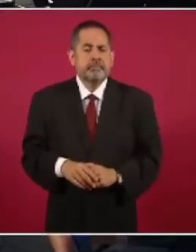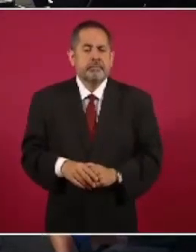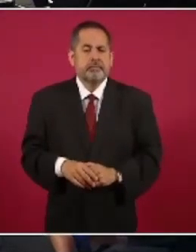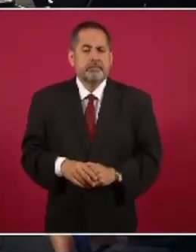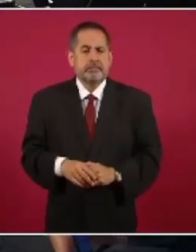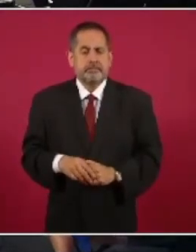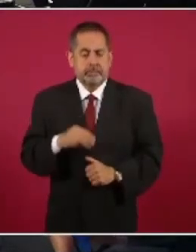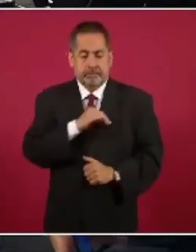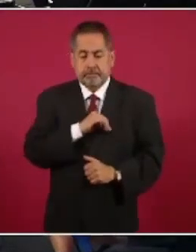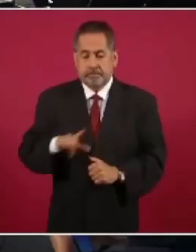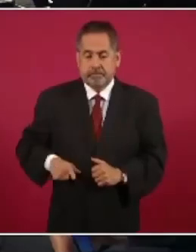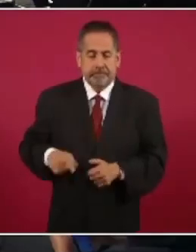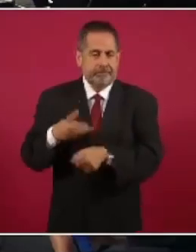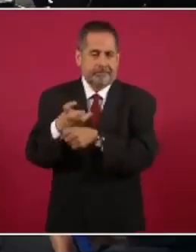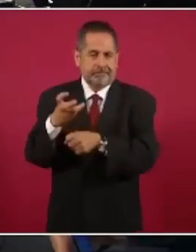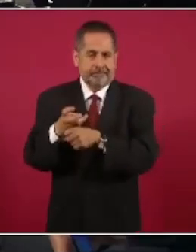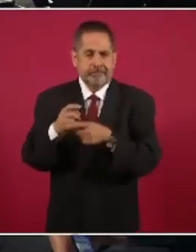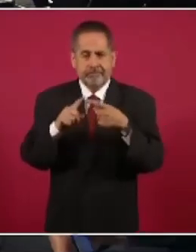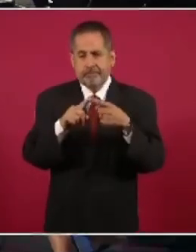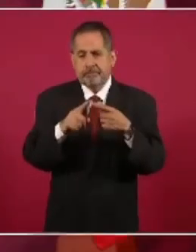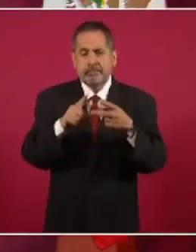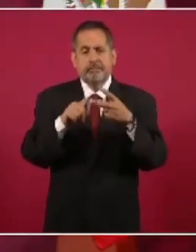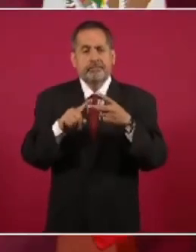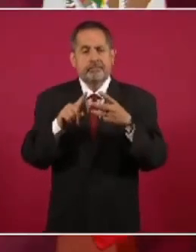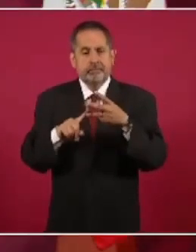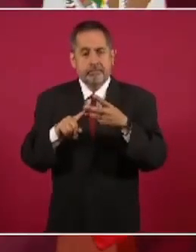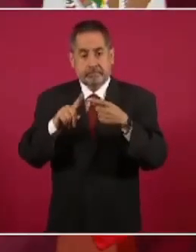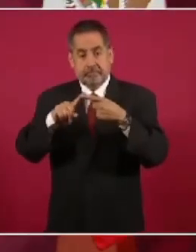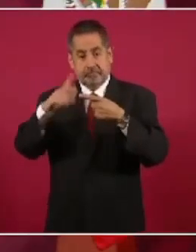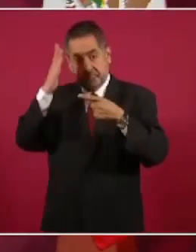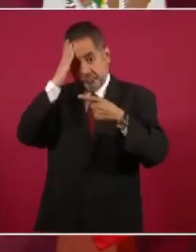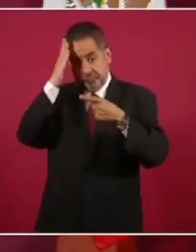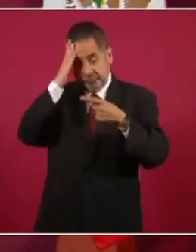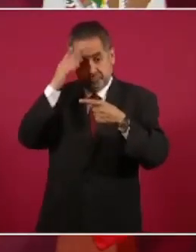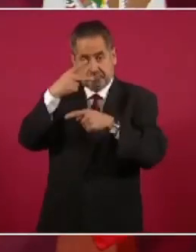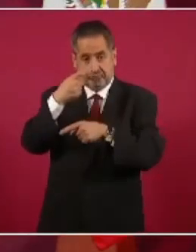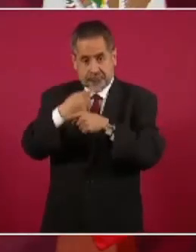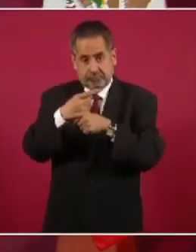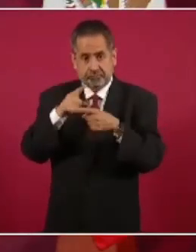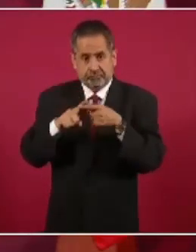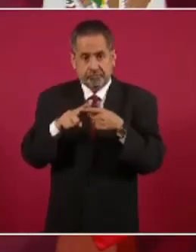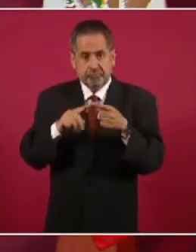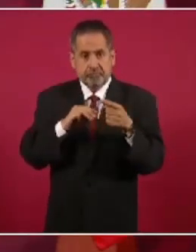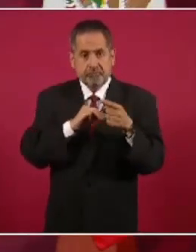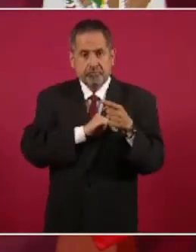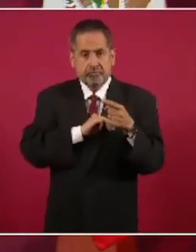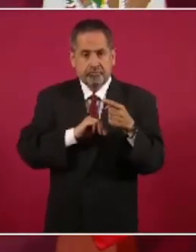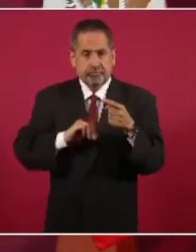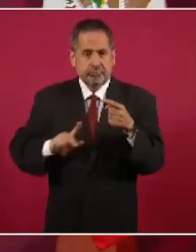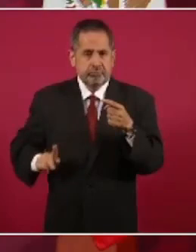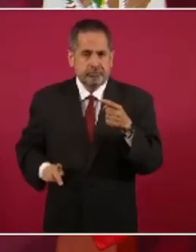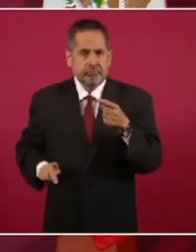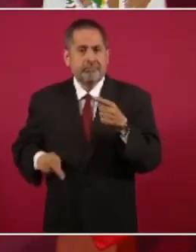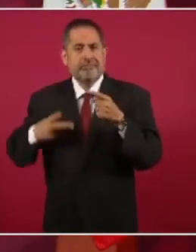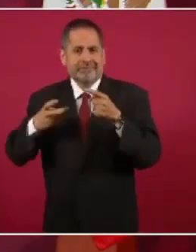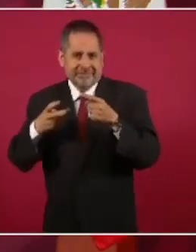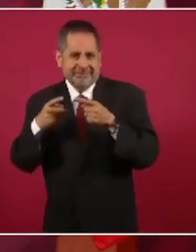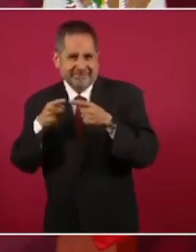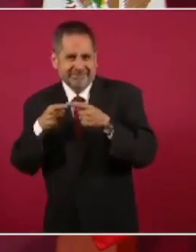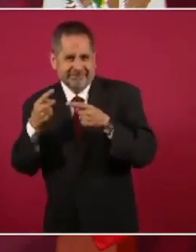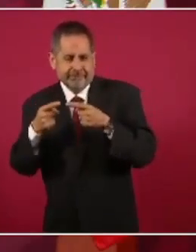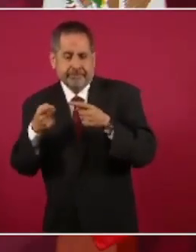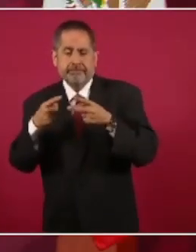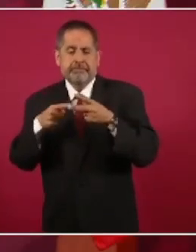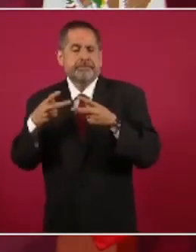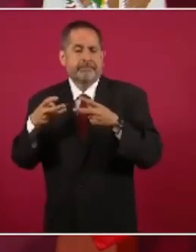tercero, porque el dirigente de los derechos civiles es Martin Luther King segundo.